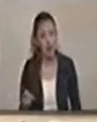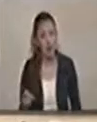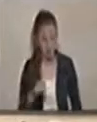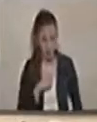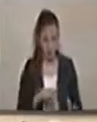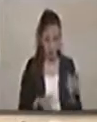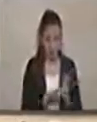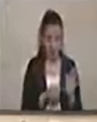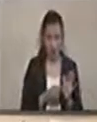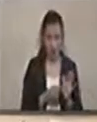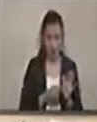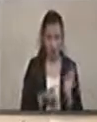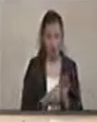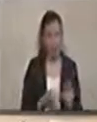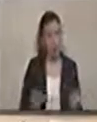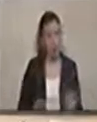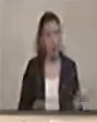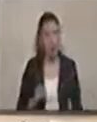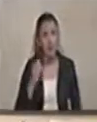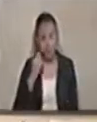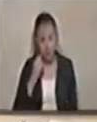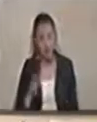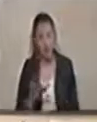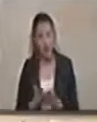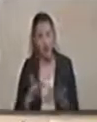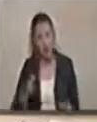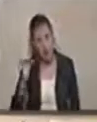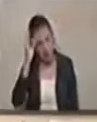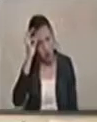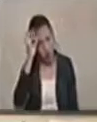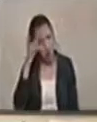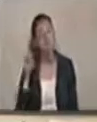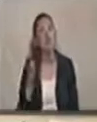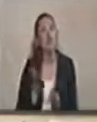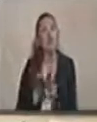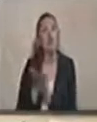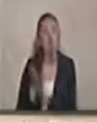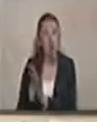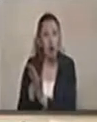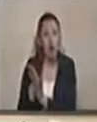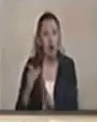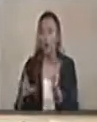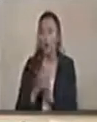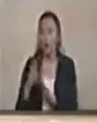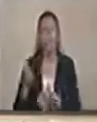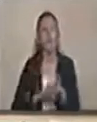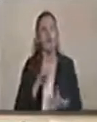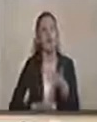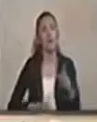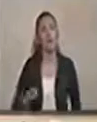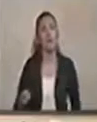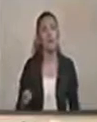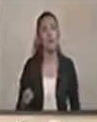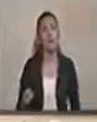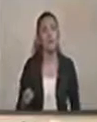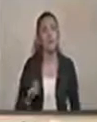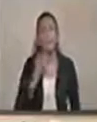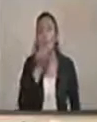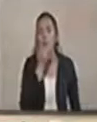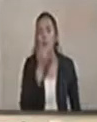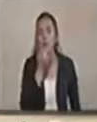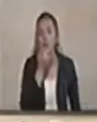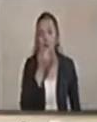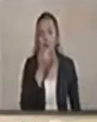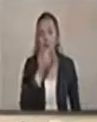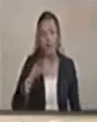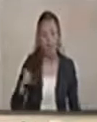nada. Las sustancias siguen siendo ilícitas. Lo que pasa es que el consumo